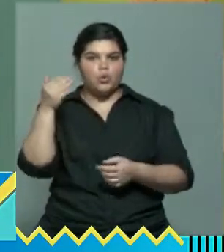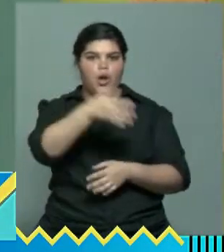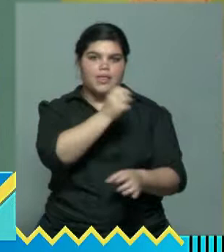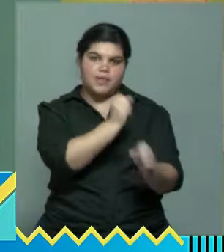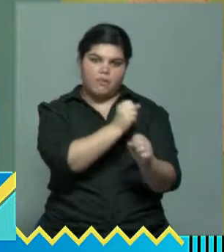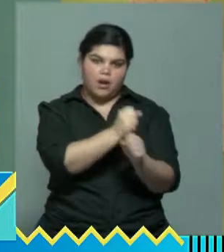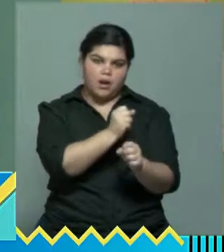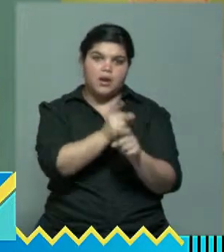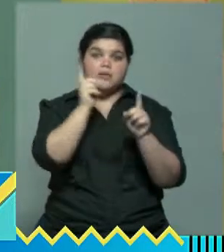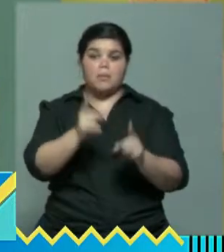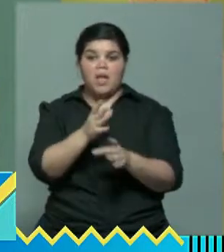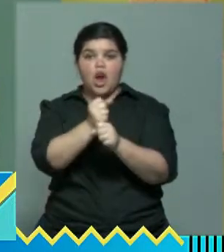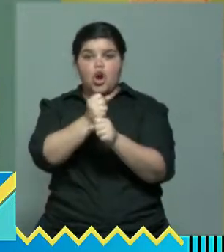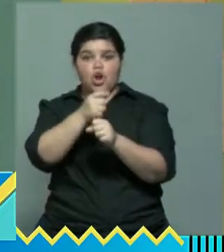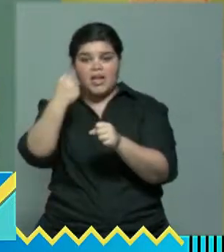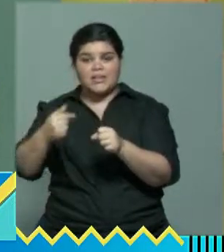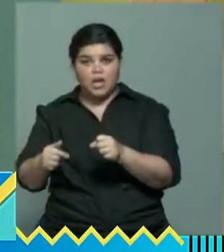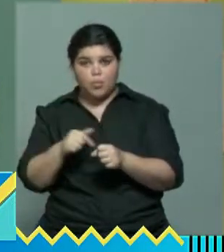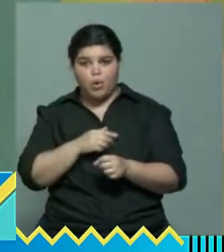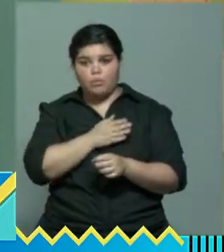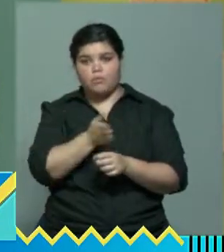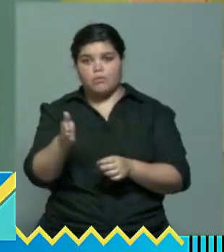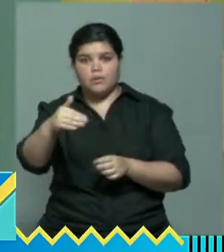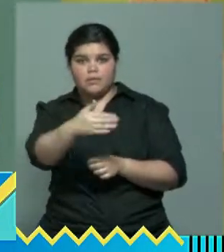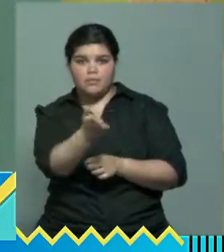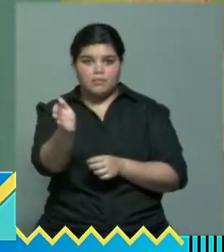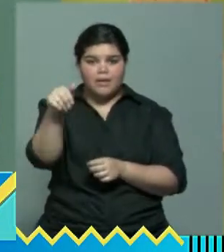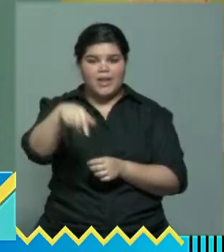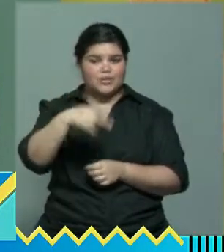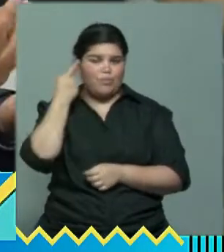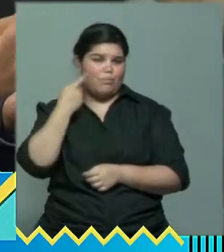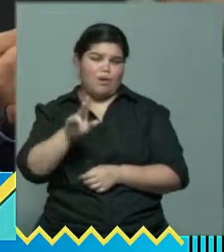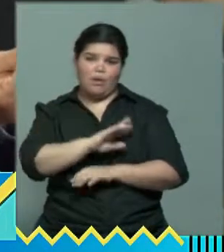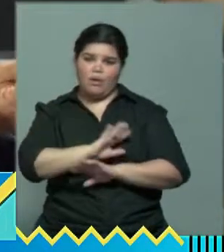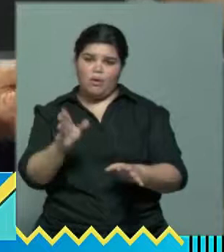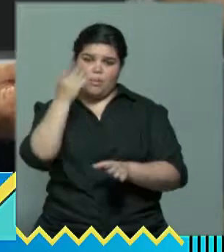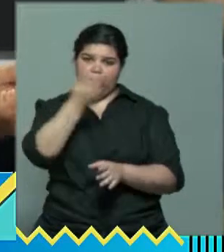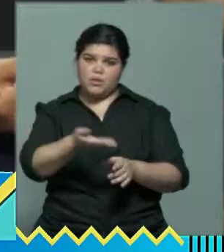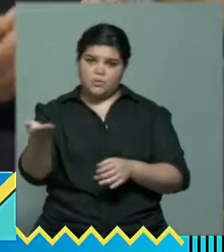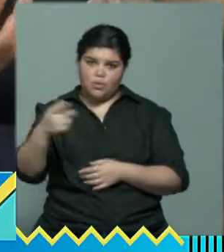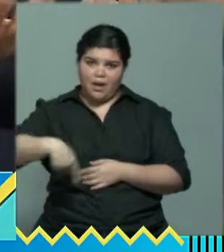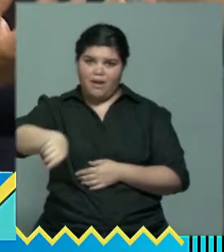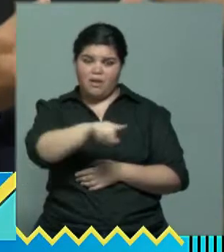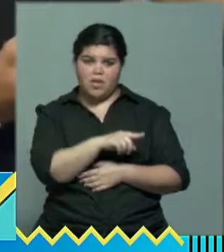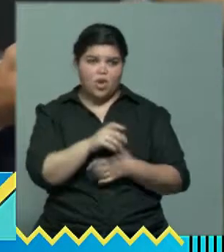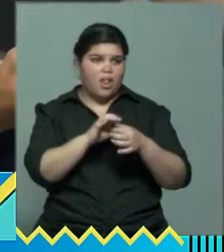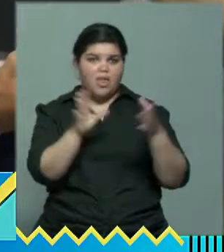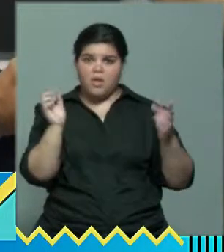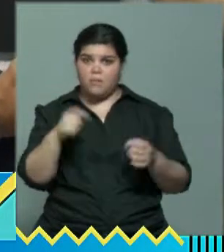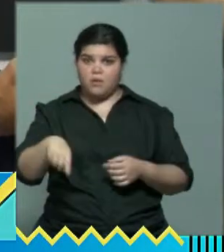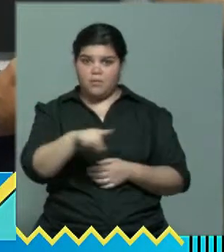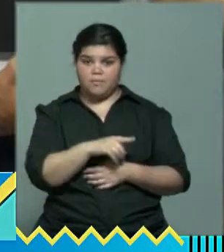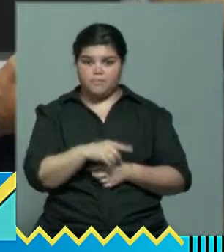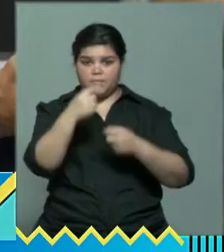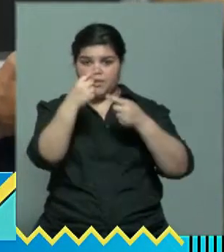el colectivo a trabajar y se desviaba, por lo tanto perjudicaba también a esas personas. Bueno, todo eso